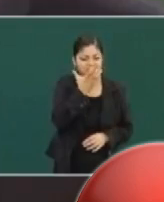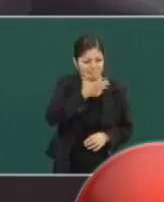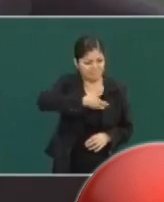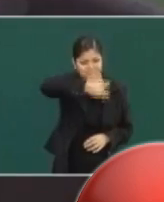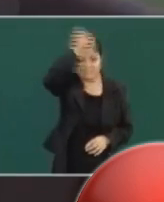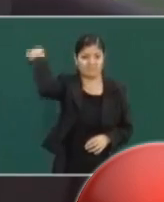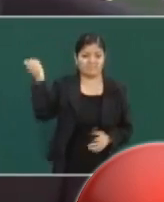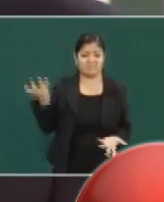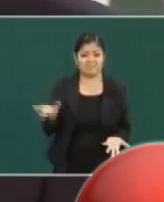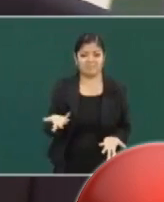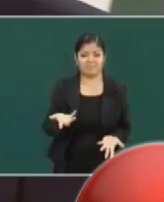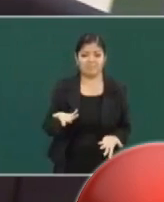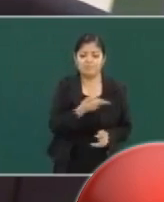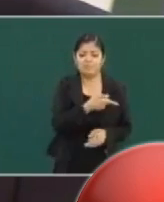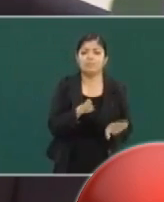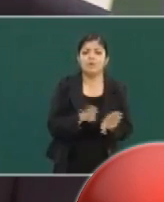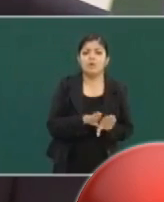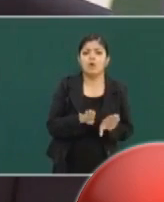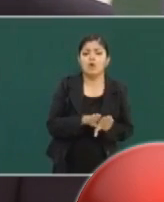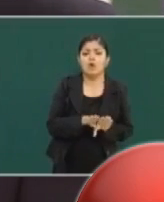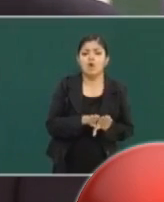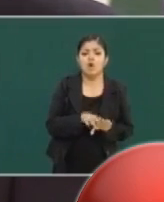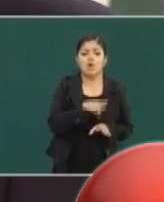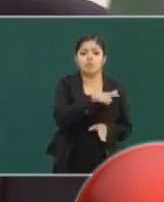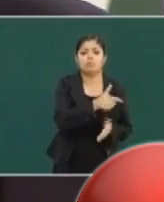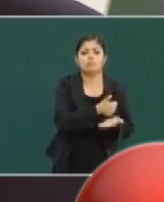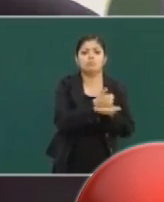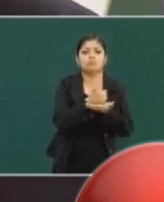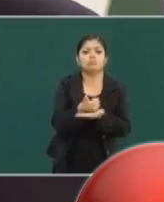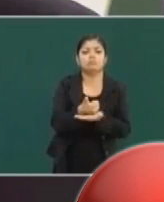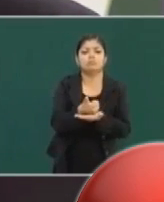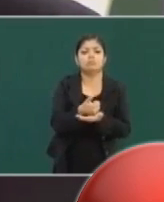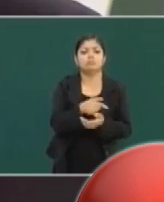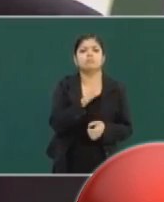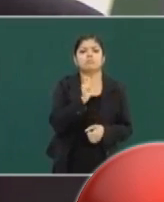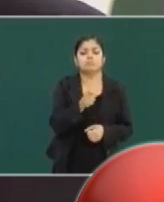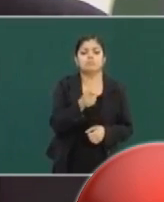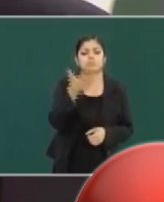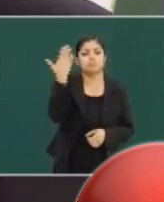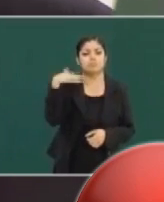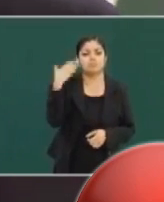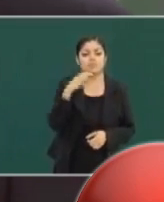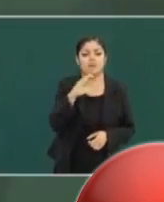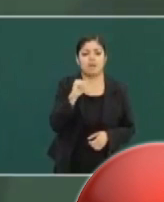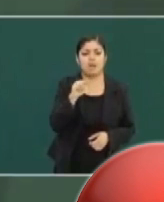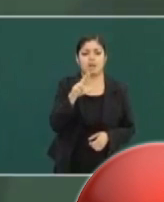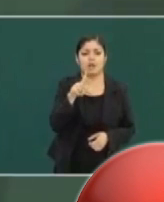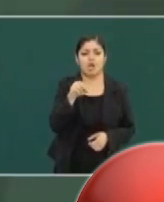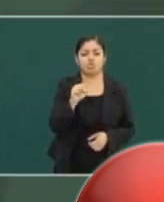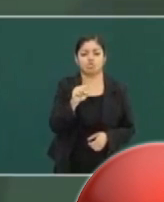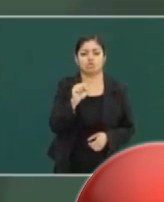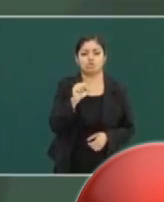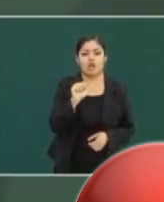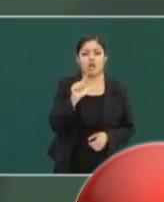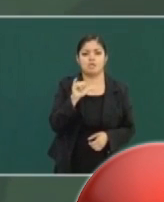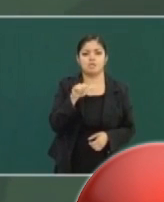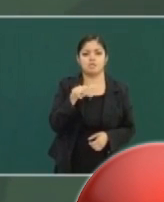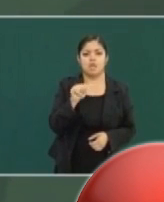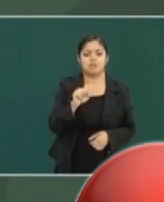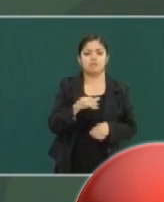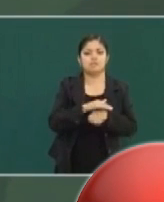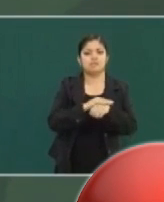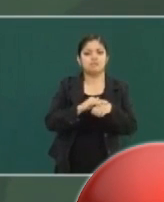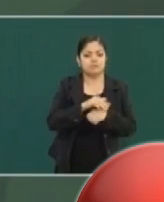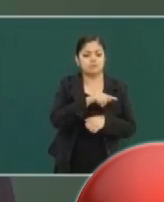¿Cómo es que ayudaste a Salinas, que entregó los bienes